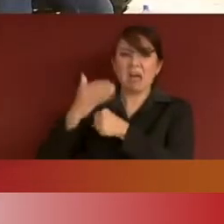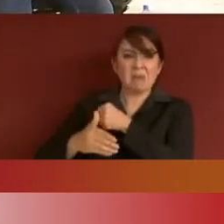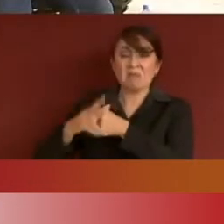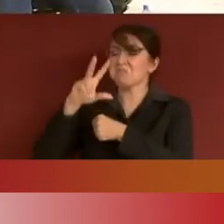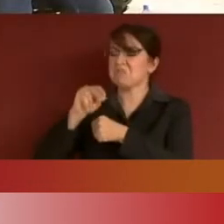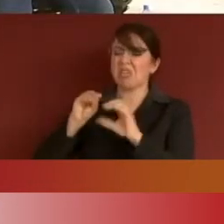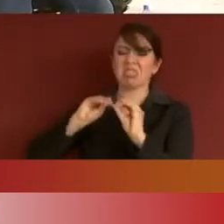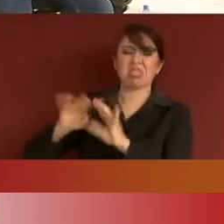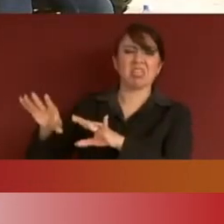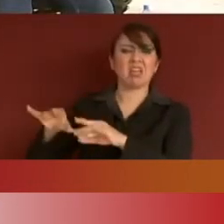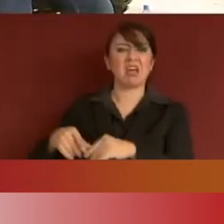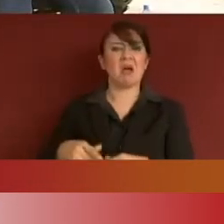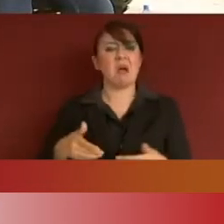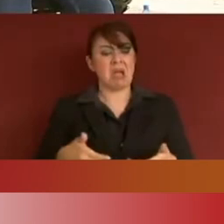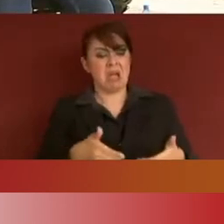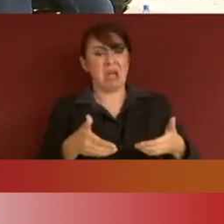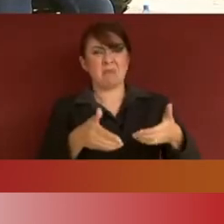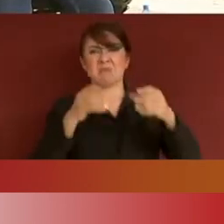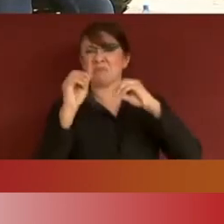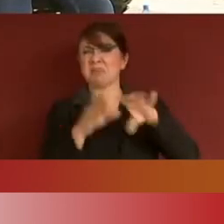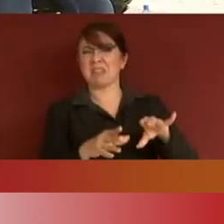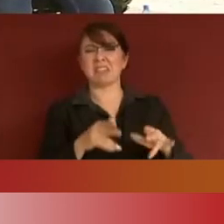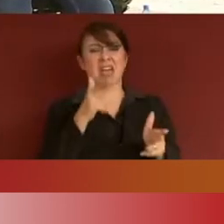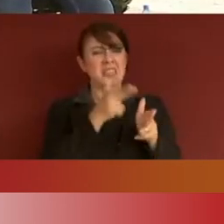puentes, trenes,